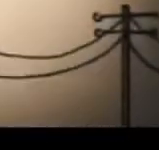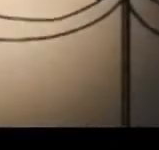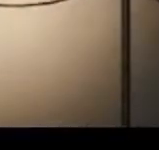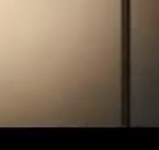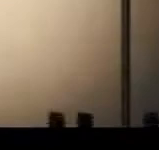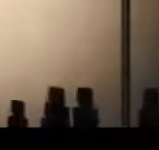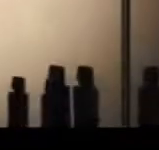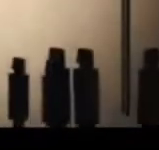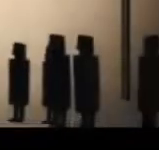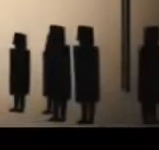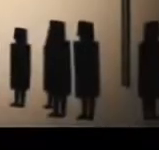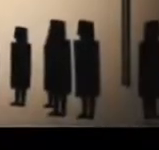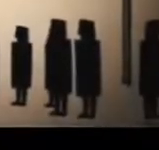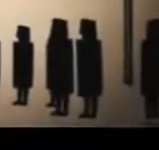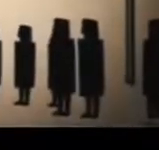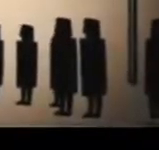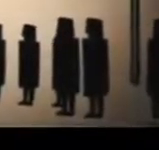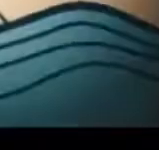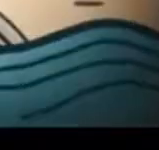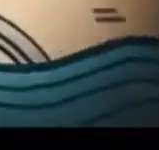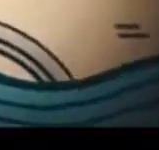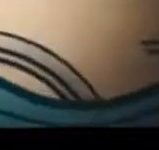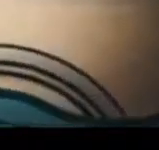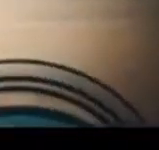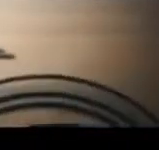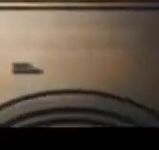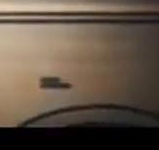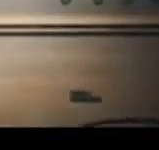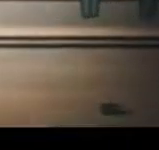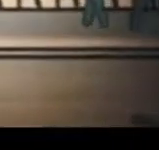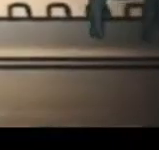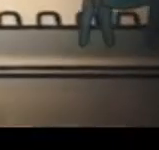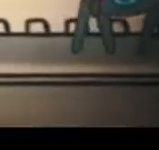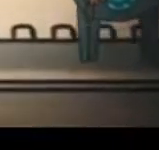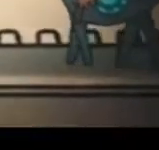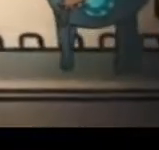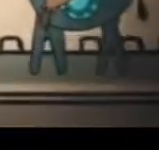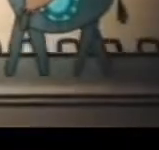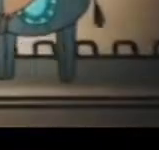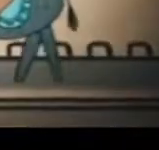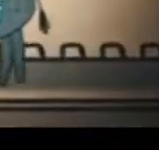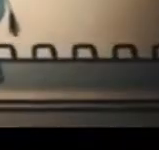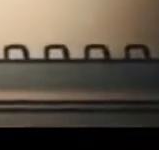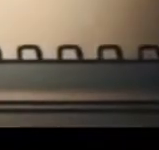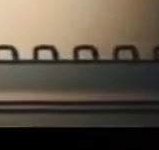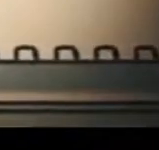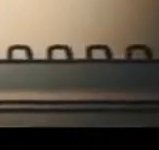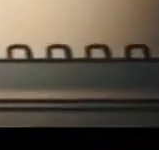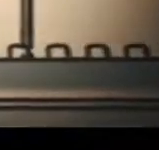De vez en cuando, un río de imaginación se filtra en el exceso de realidad.